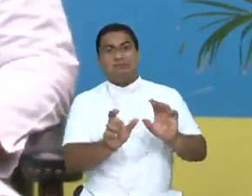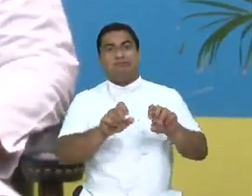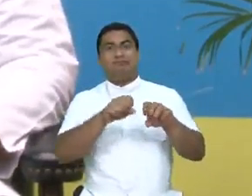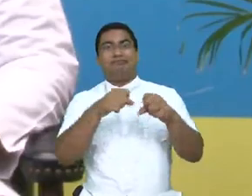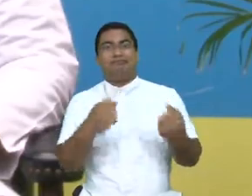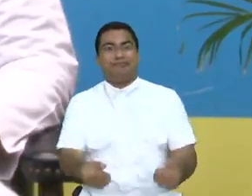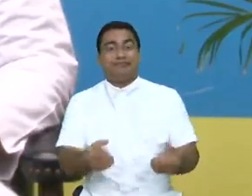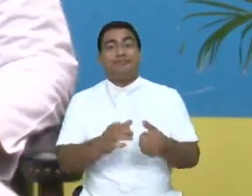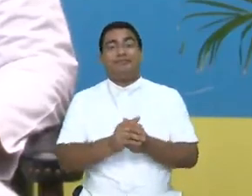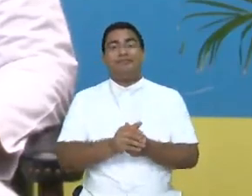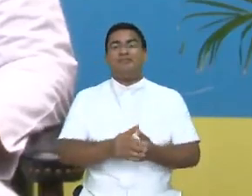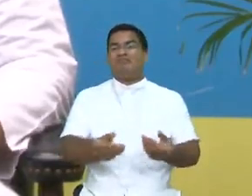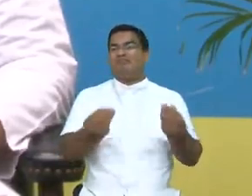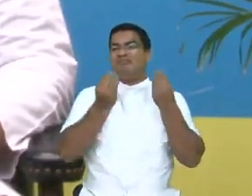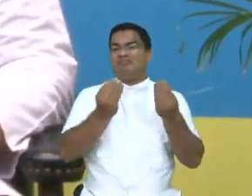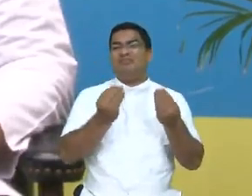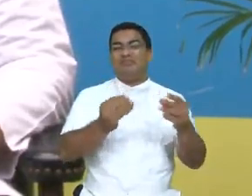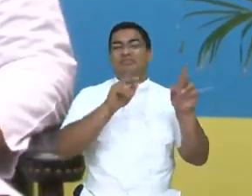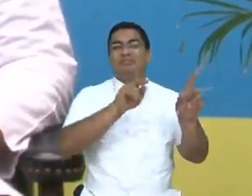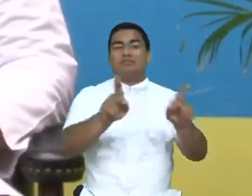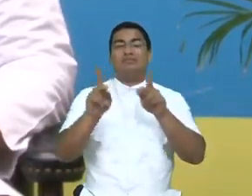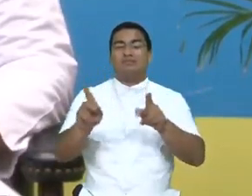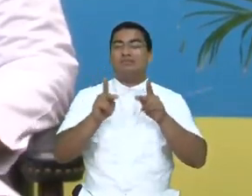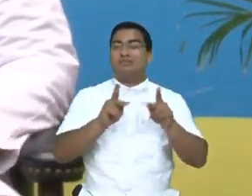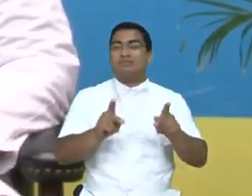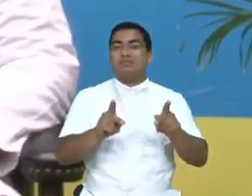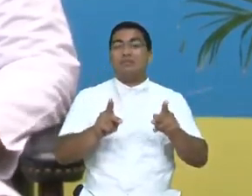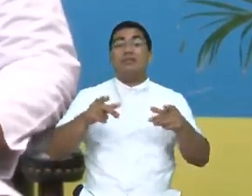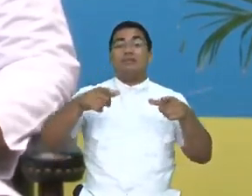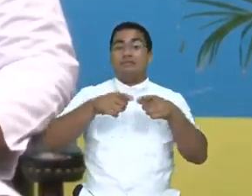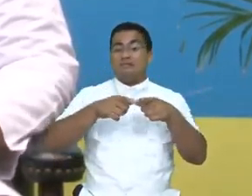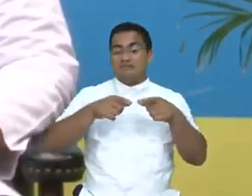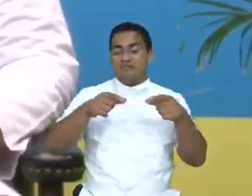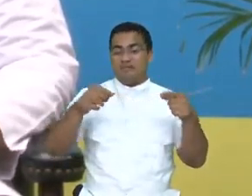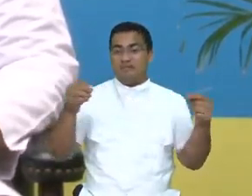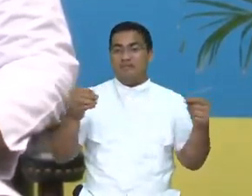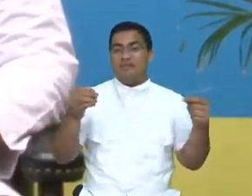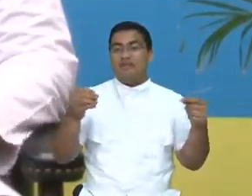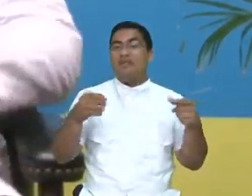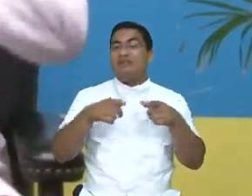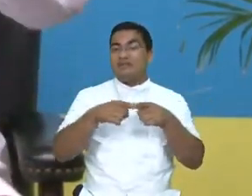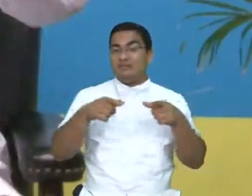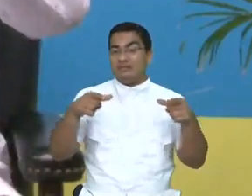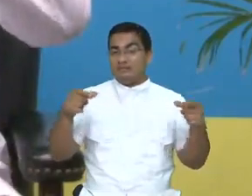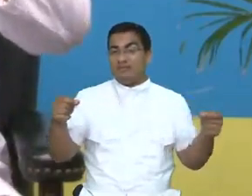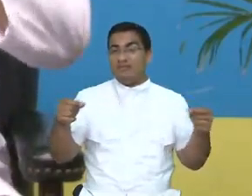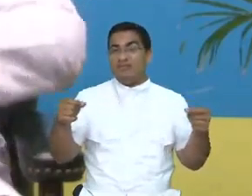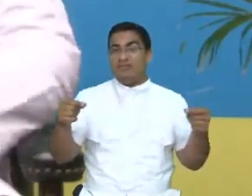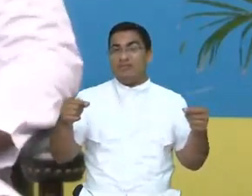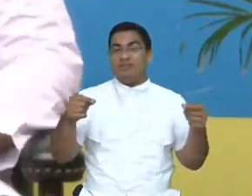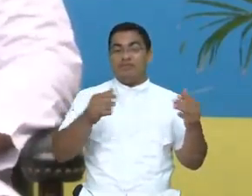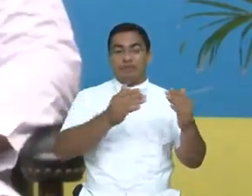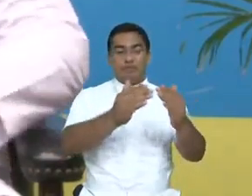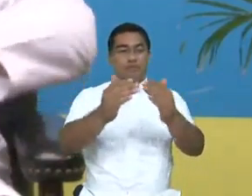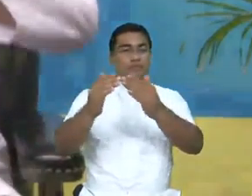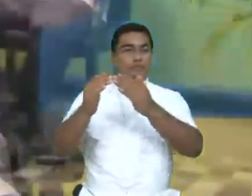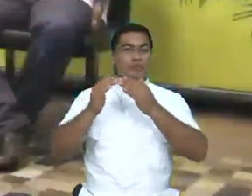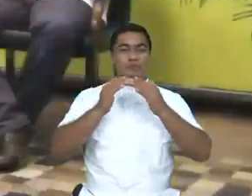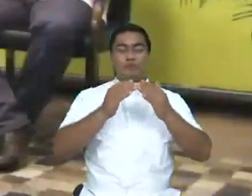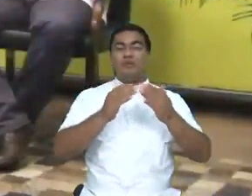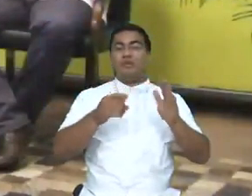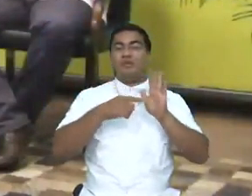Hay un creciente número de pacientes que han sufrido lesiones, sobre todo en Managua, porque la forma en la ciudad ha ido cambiando. Entonces, a medida que